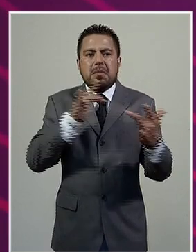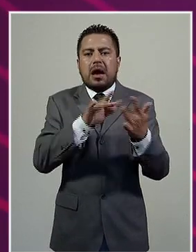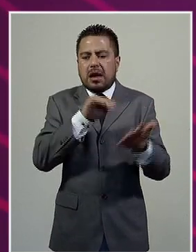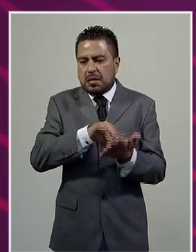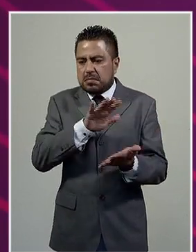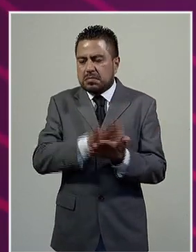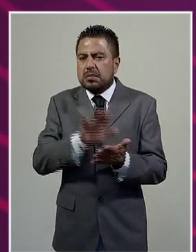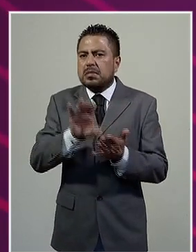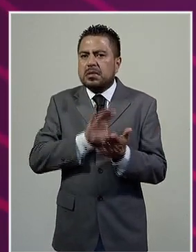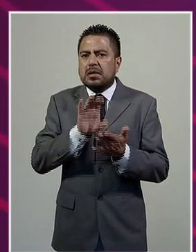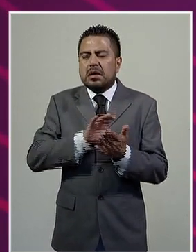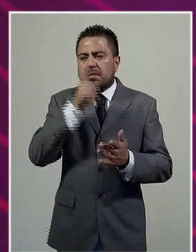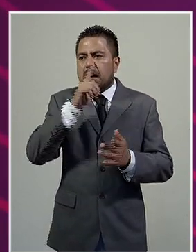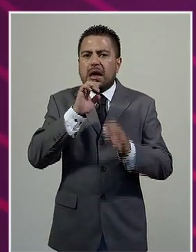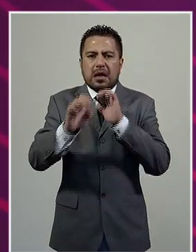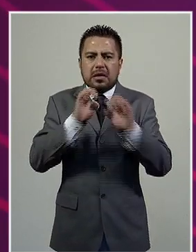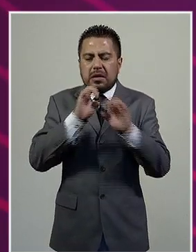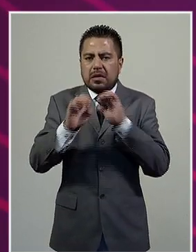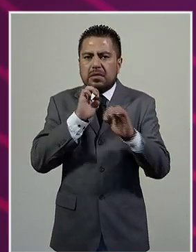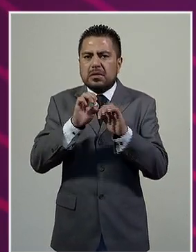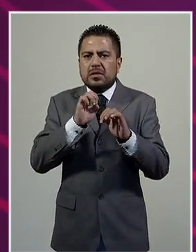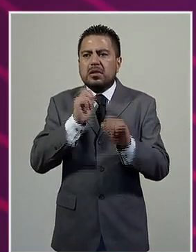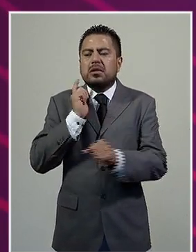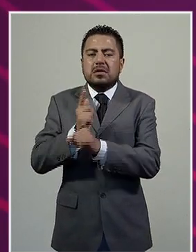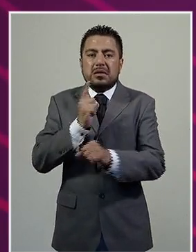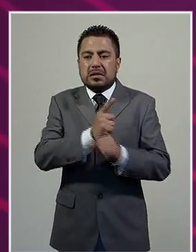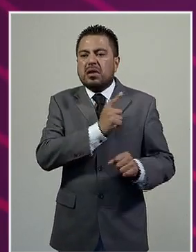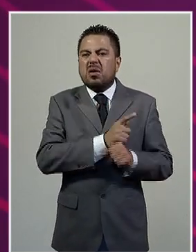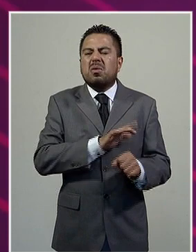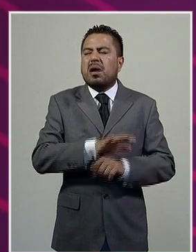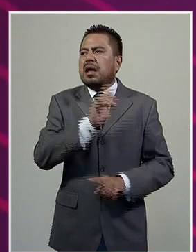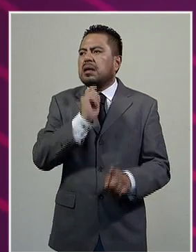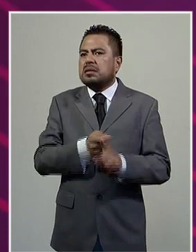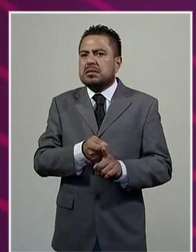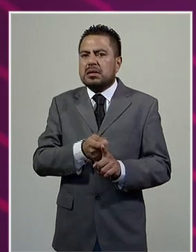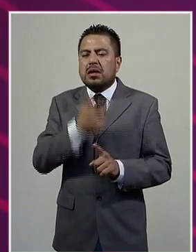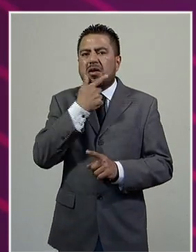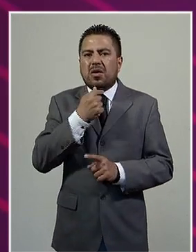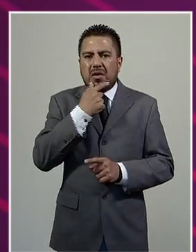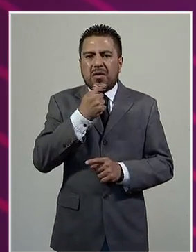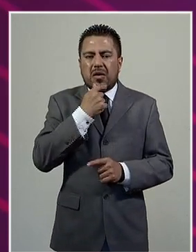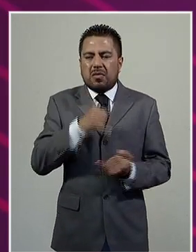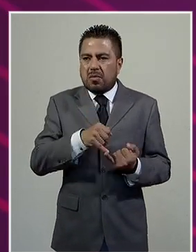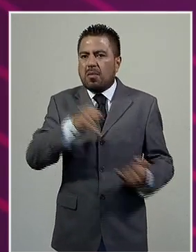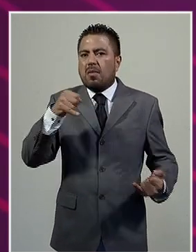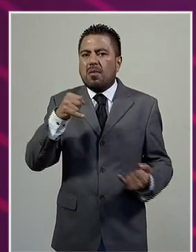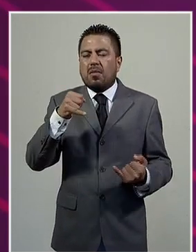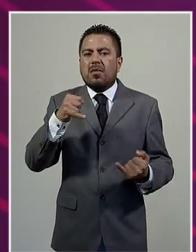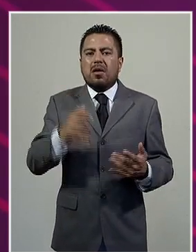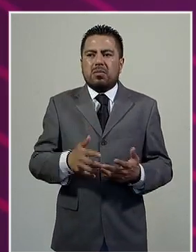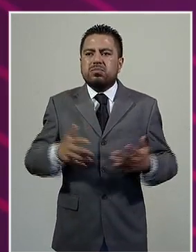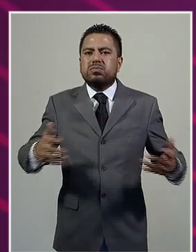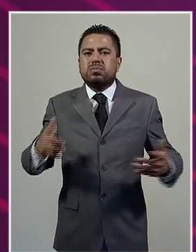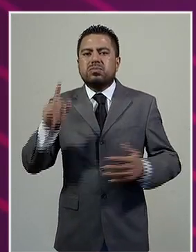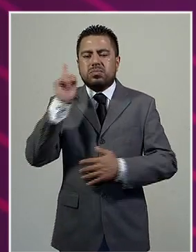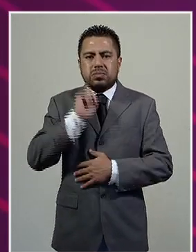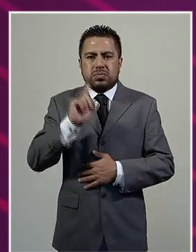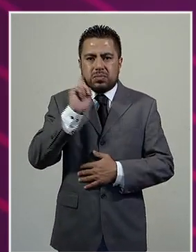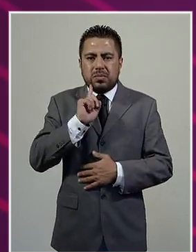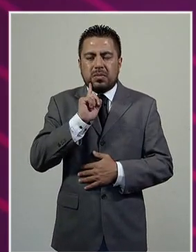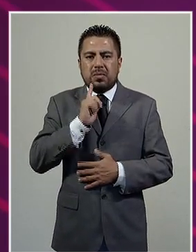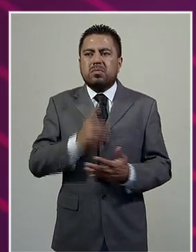agendar una cita para entrevistarlos, lo que encontraron fue que los hombres delgados, obesos, y las